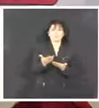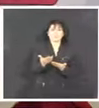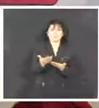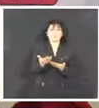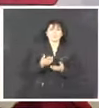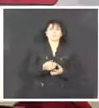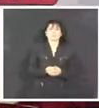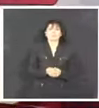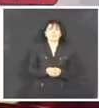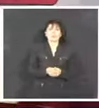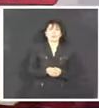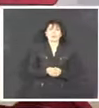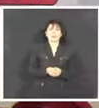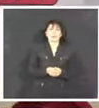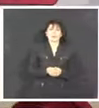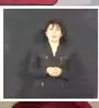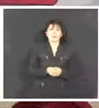que hemos estado